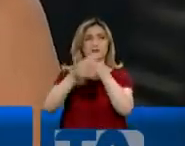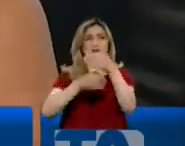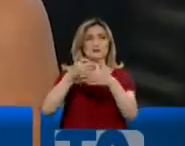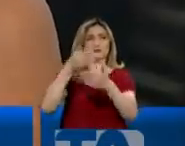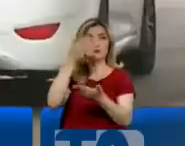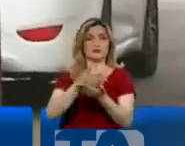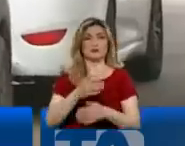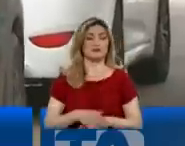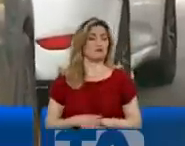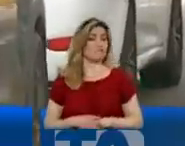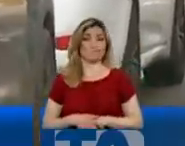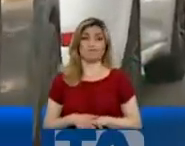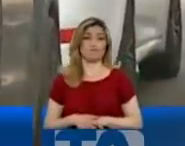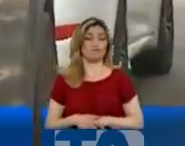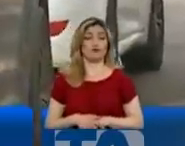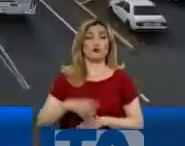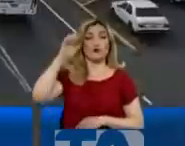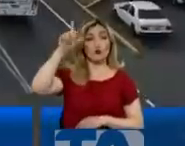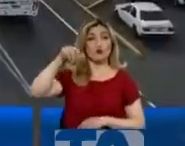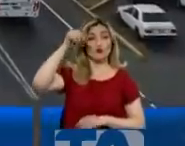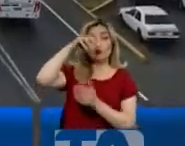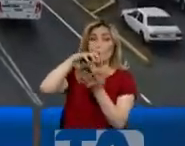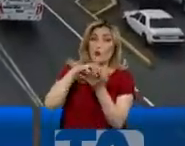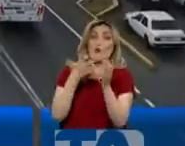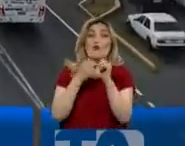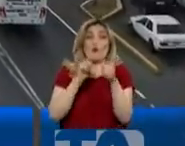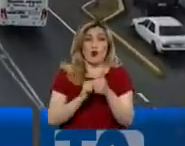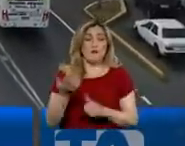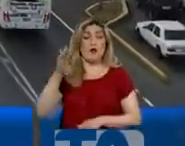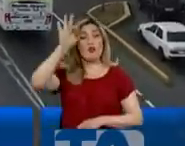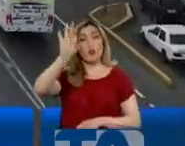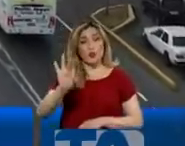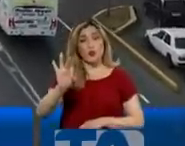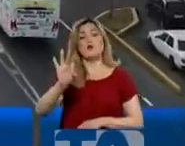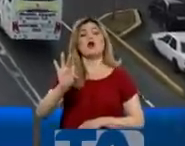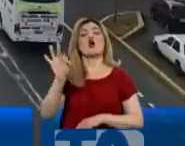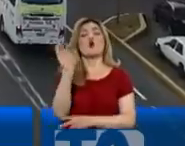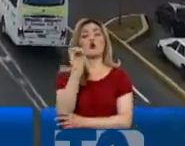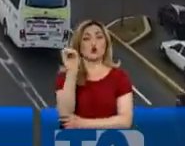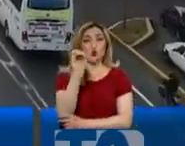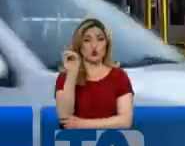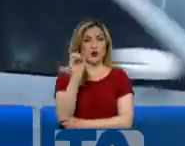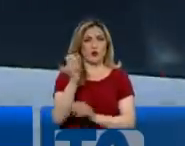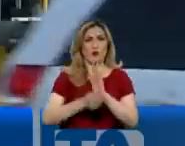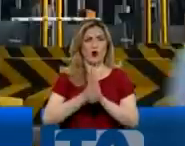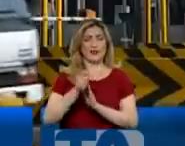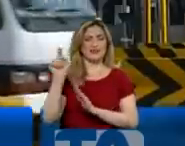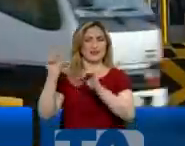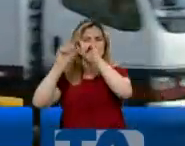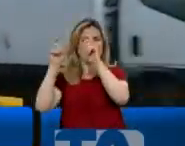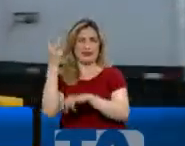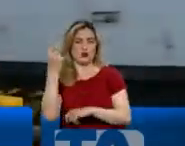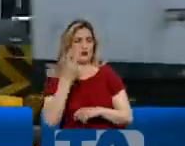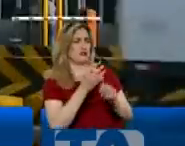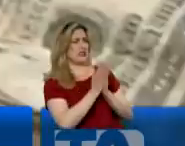afirmó gonzález pese a que el gobierno provincial sufrió un revés jurídico el pasado 9 de octubre cuando se admitió a trámite la acción de protección